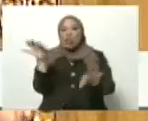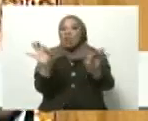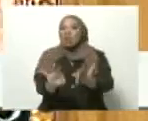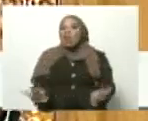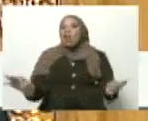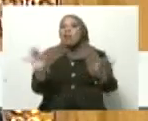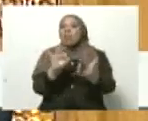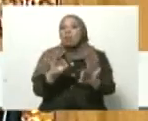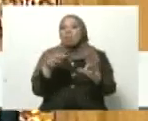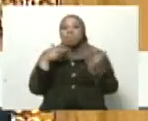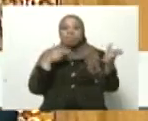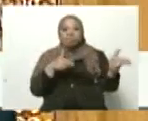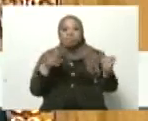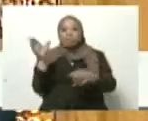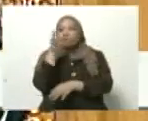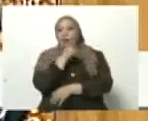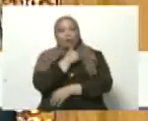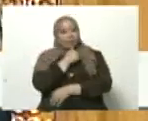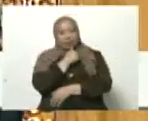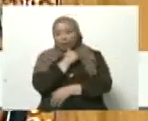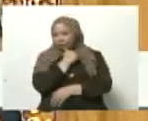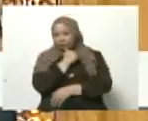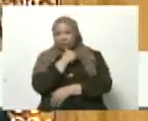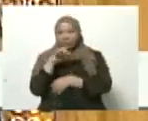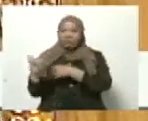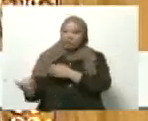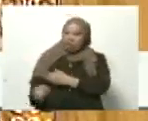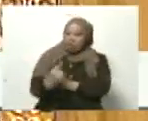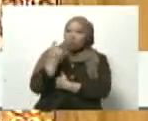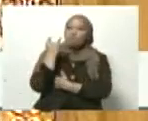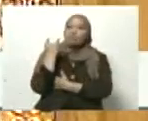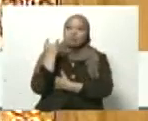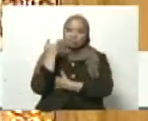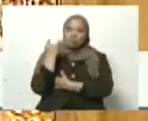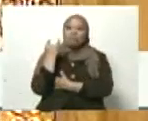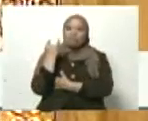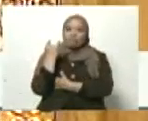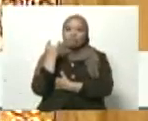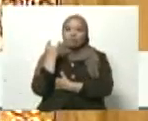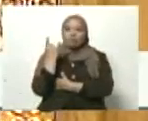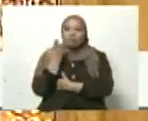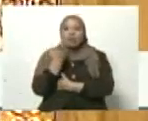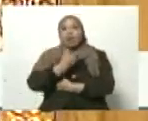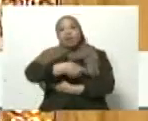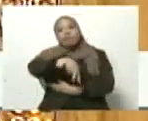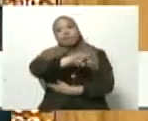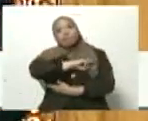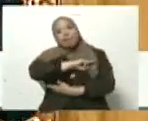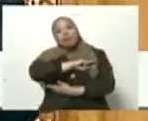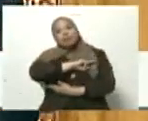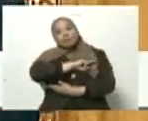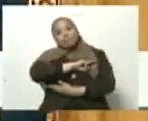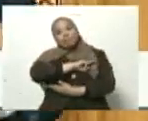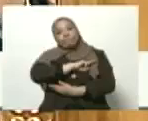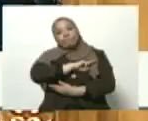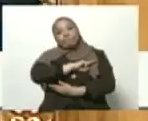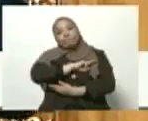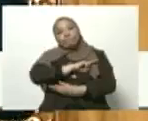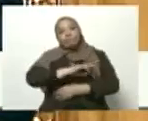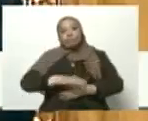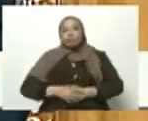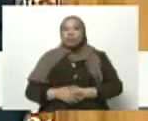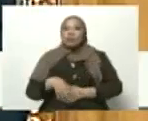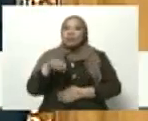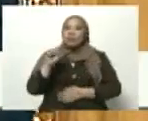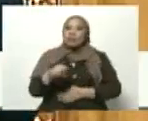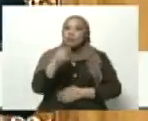de eso. Era falso, nos estaban engañando, nos estaban provocando para tirarnos una operación militar. Pero lo que quiero decir es que sí